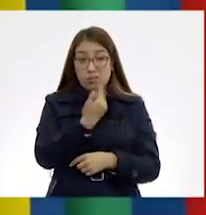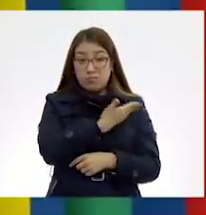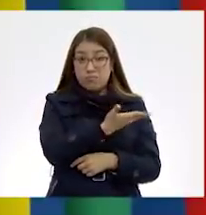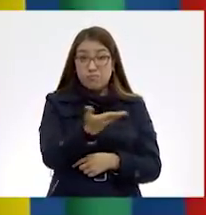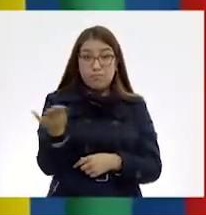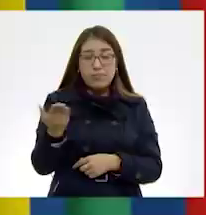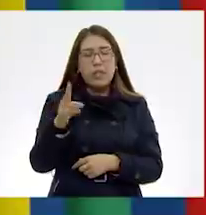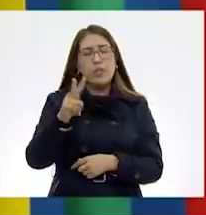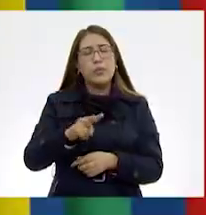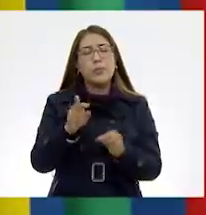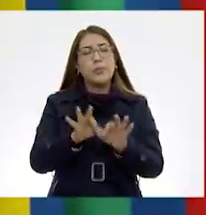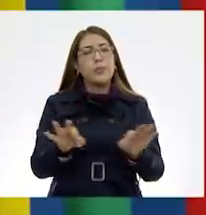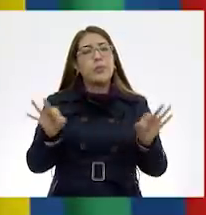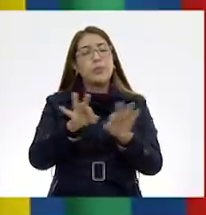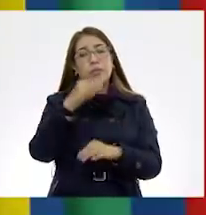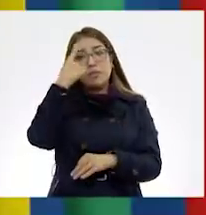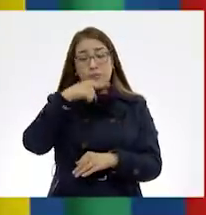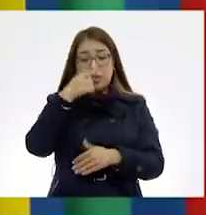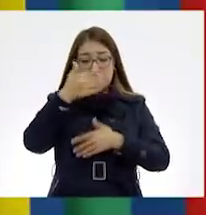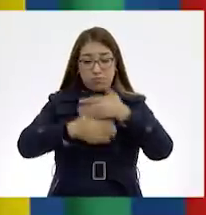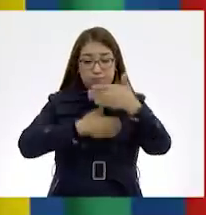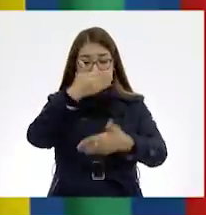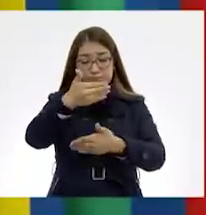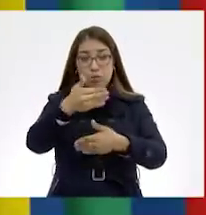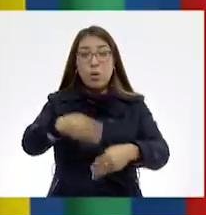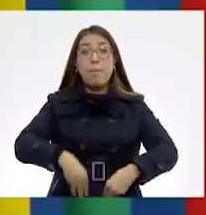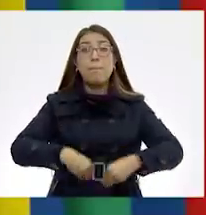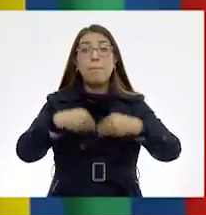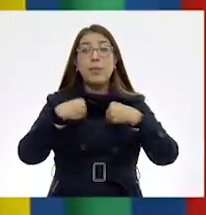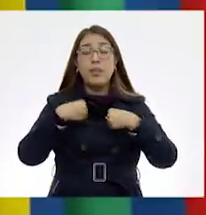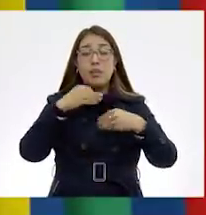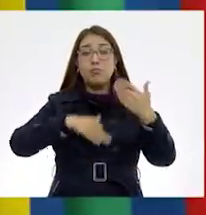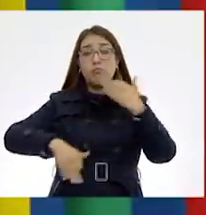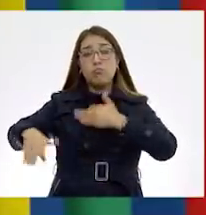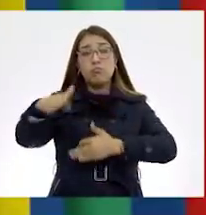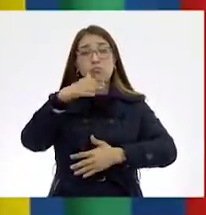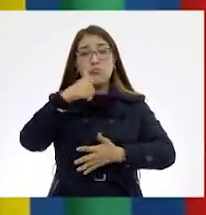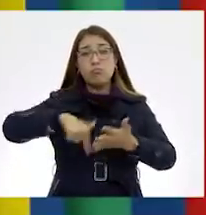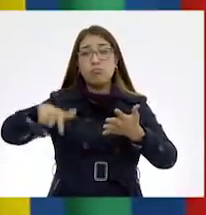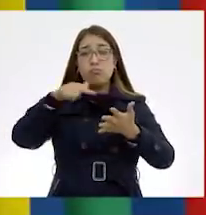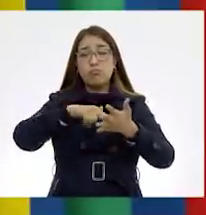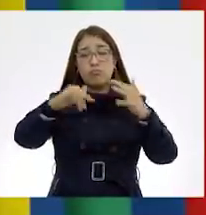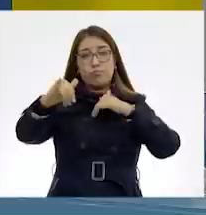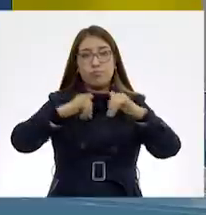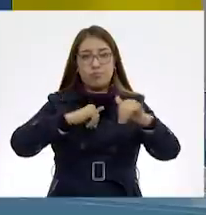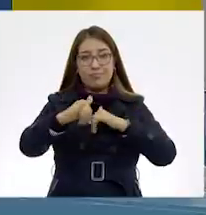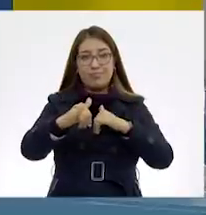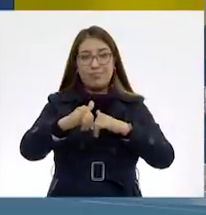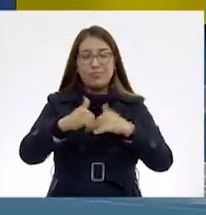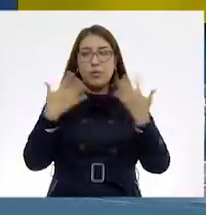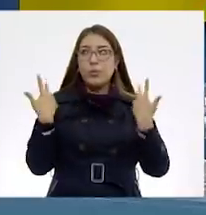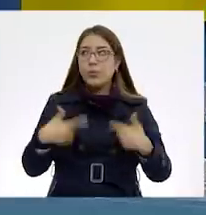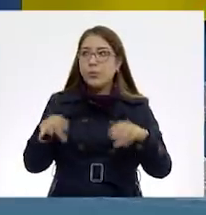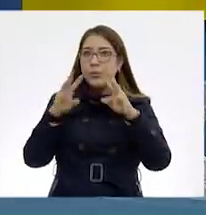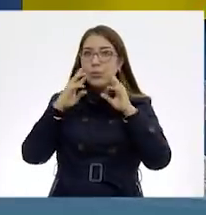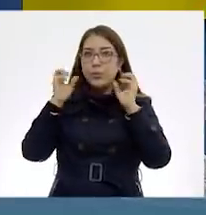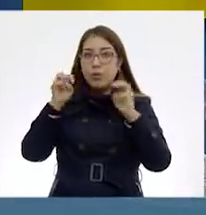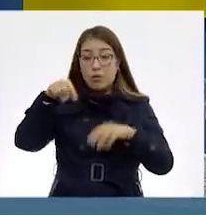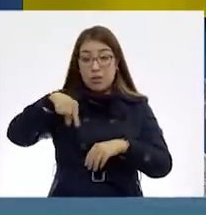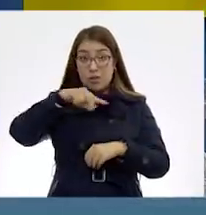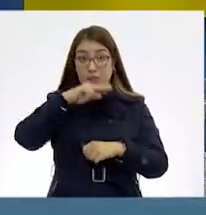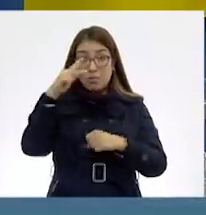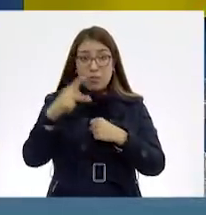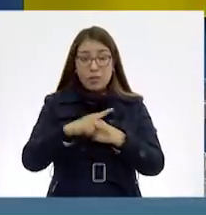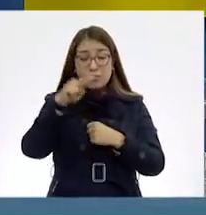papel preponderante para el desarrollo de los distintos espacios geográficos. Wow, nuestro país tiene